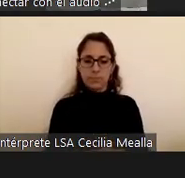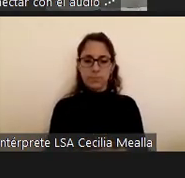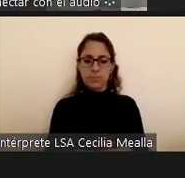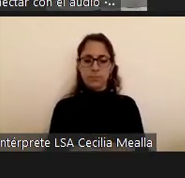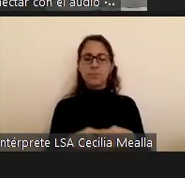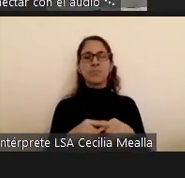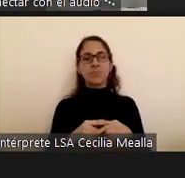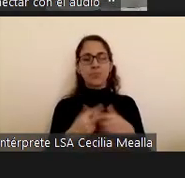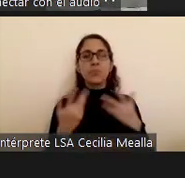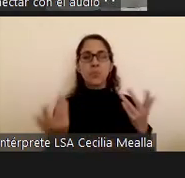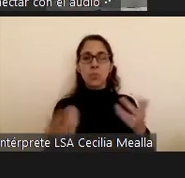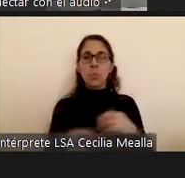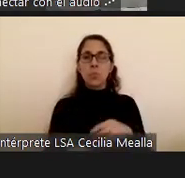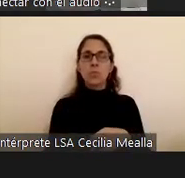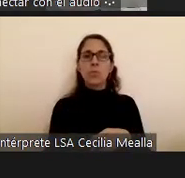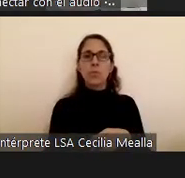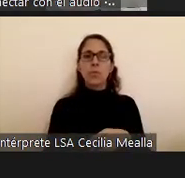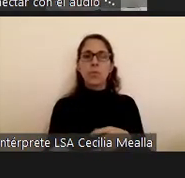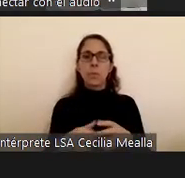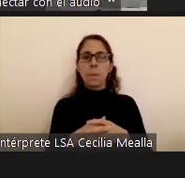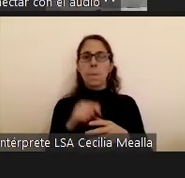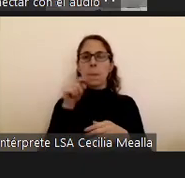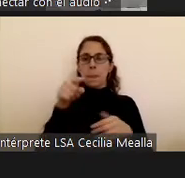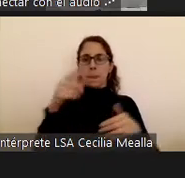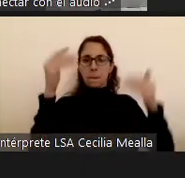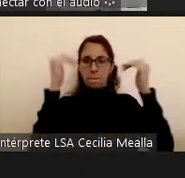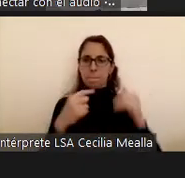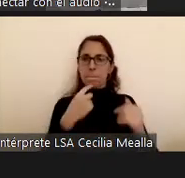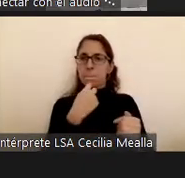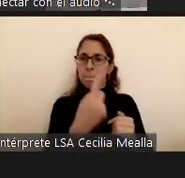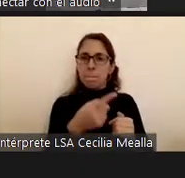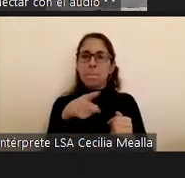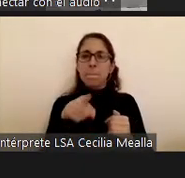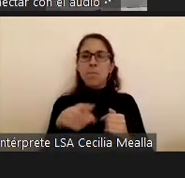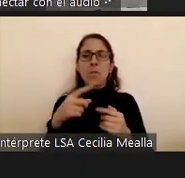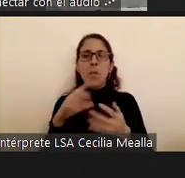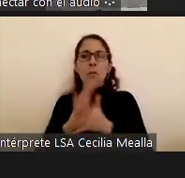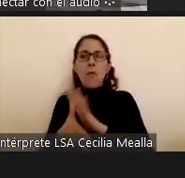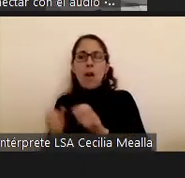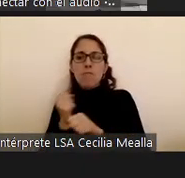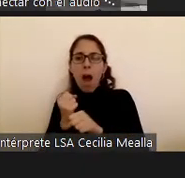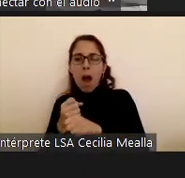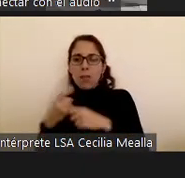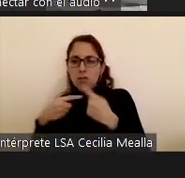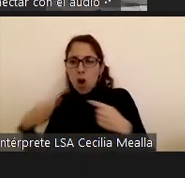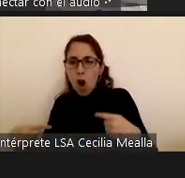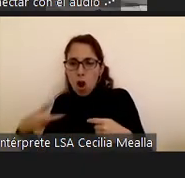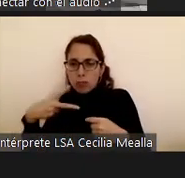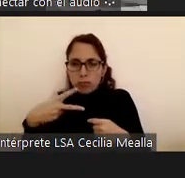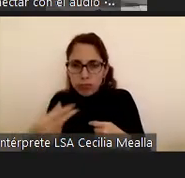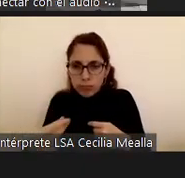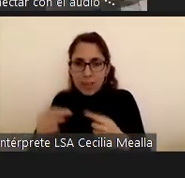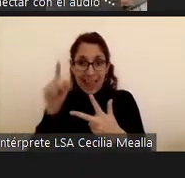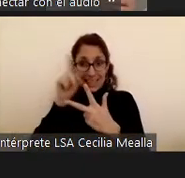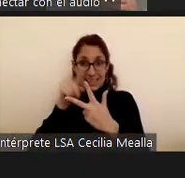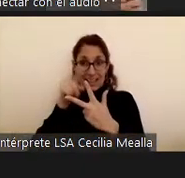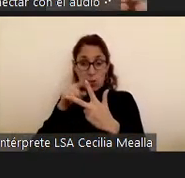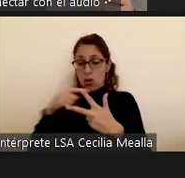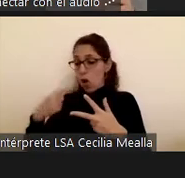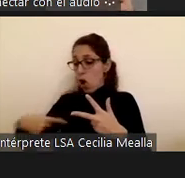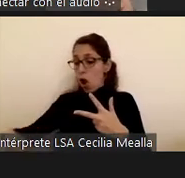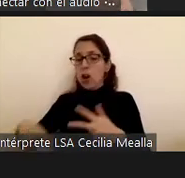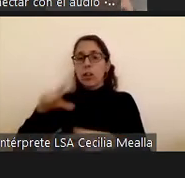¿Cuáles son los componentes generales que se utilizan en las coloraciones compuestas? Esto en cuanto a...